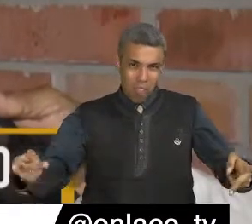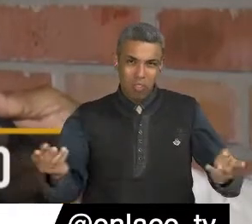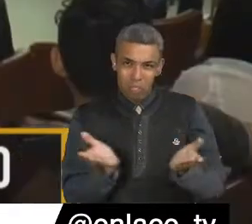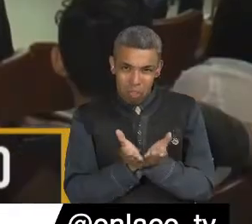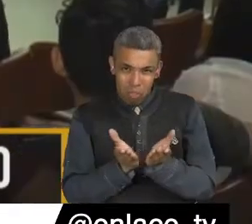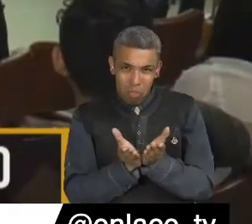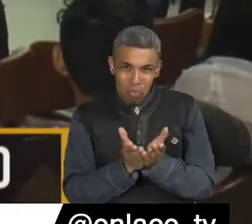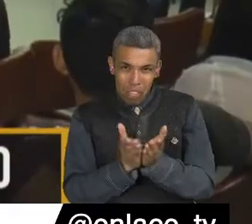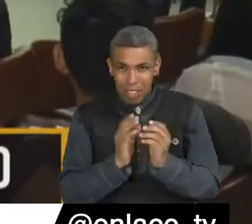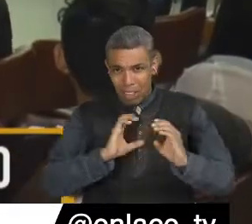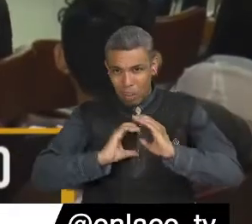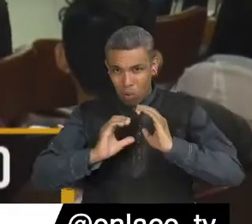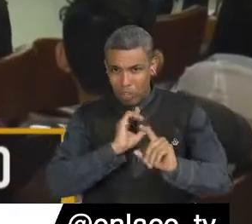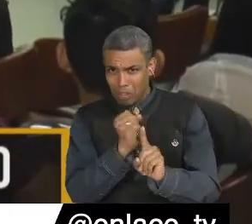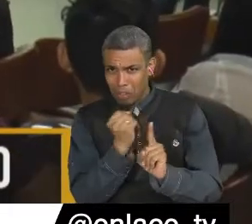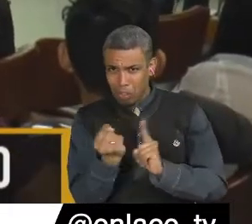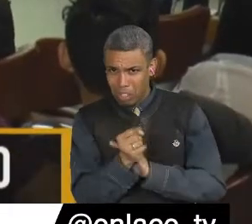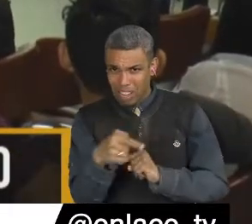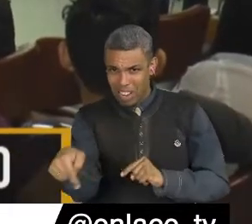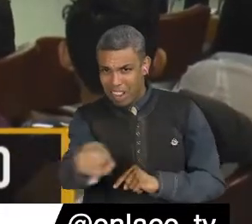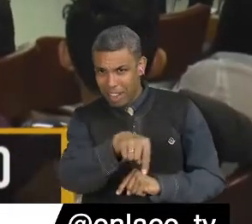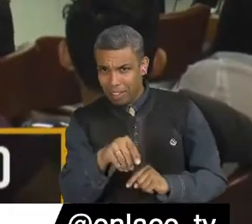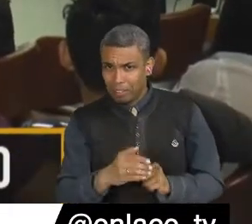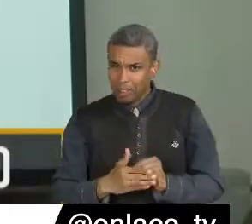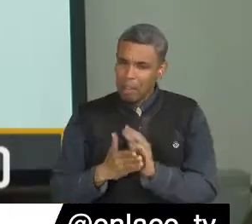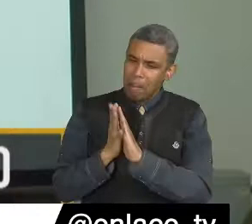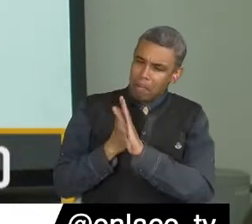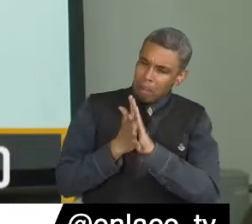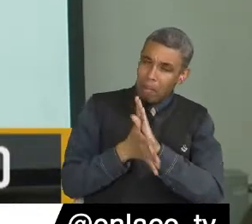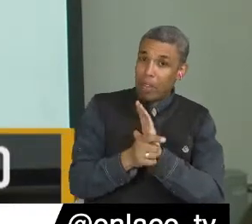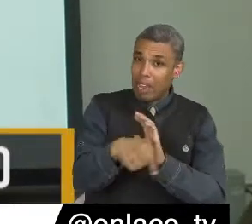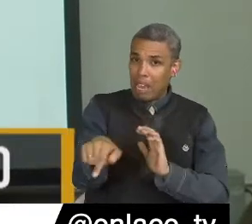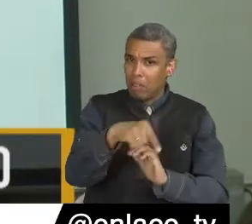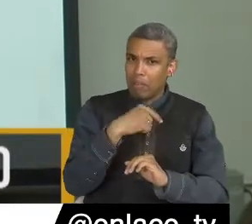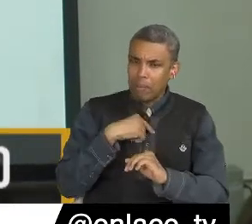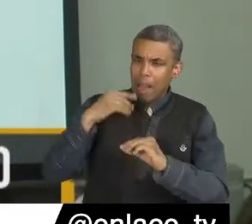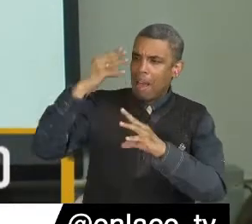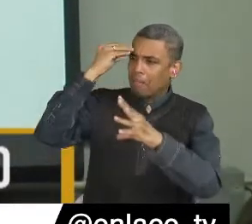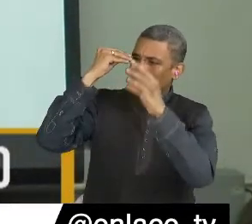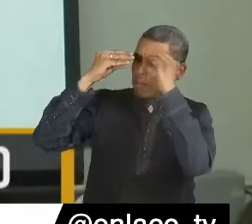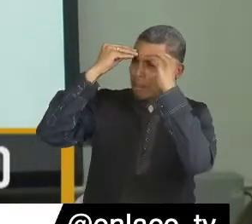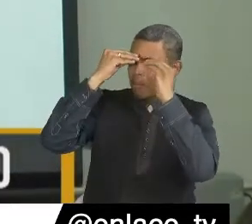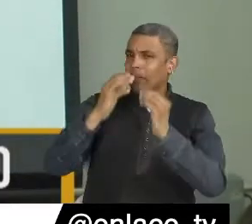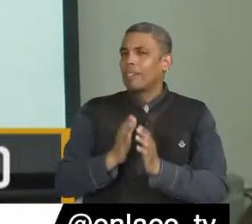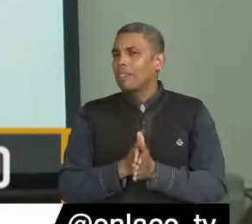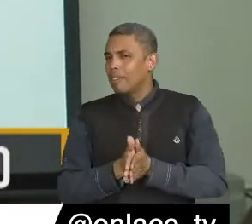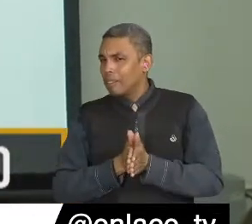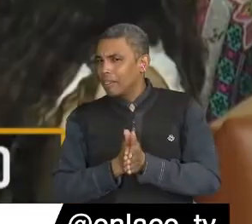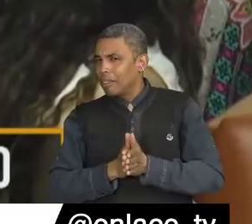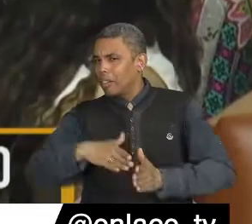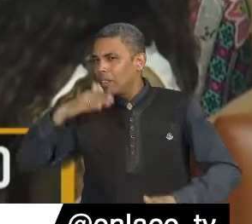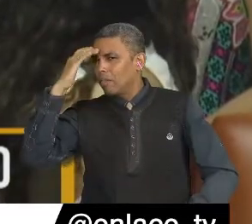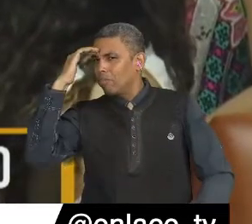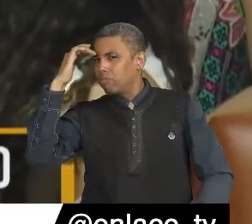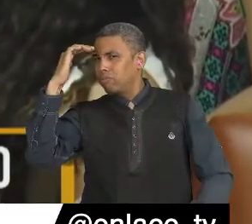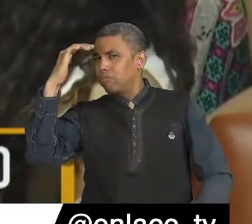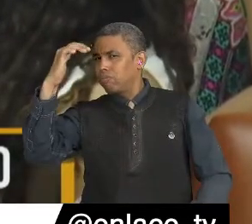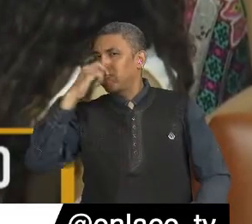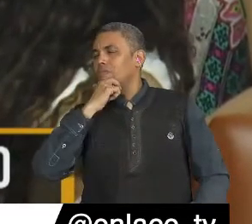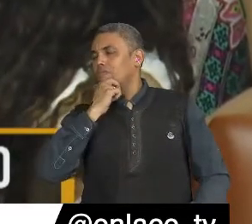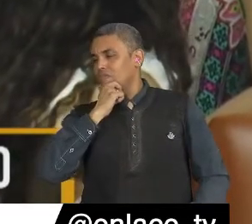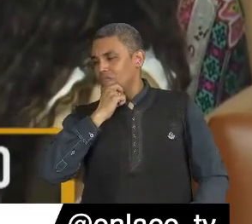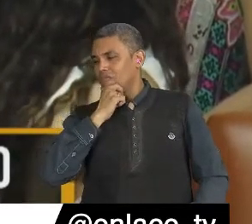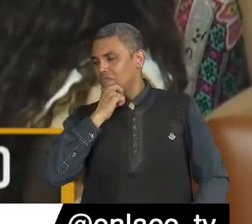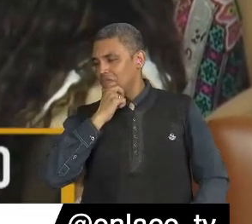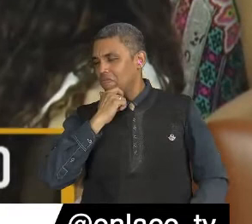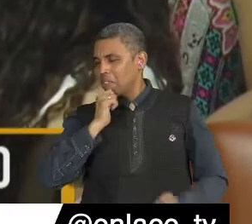de comunicadores sociales ya en ejercicio, para que de esta manera tengan una visión más integral de hacia dónde